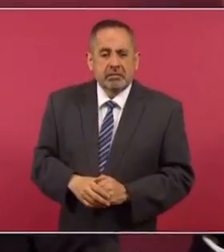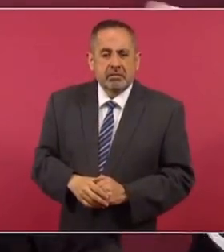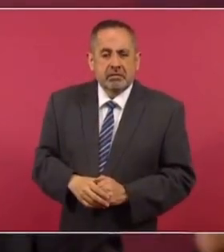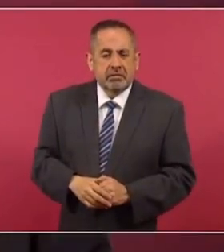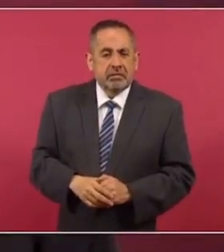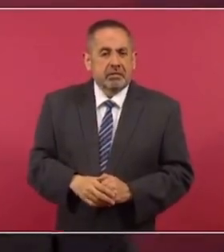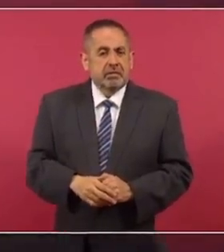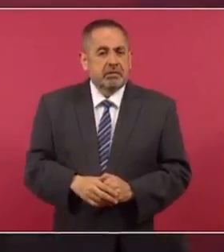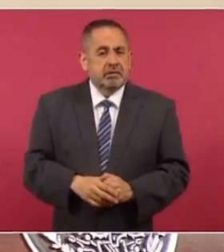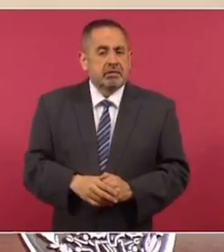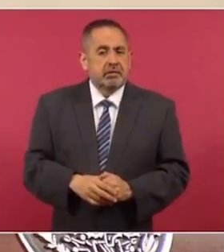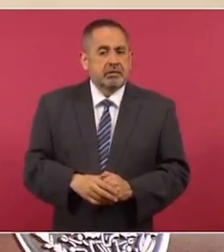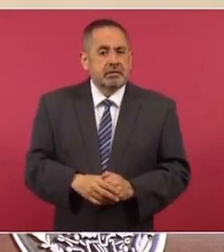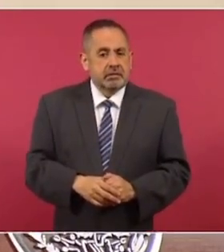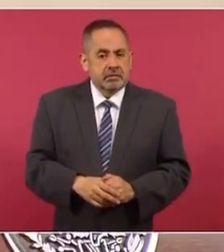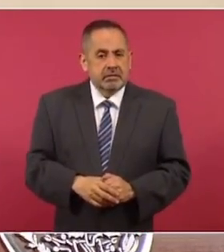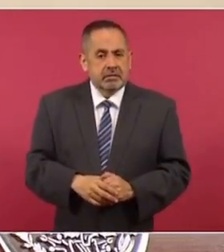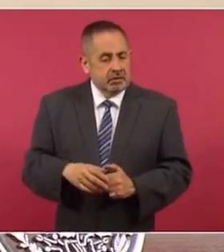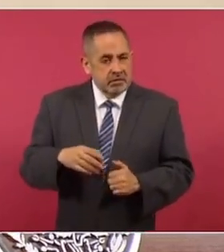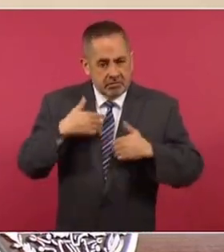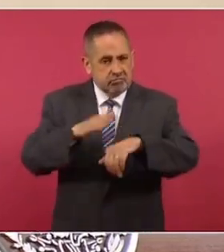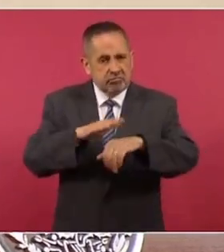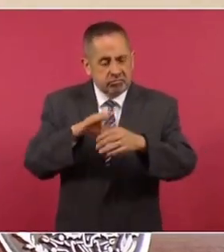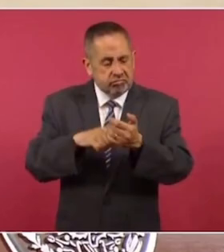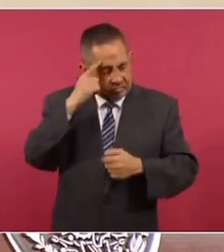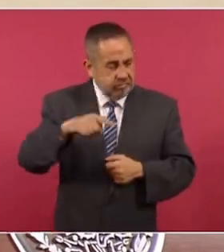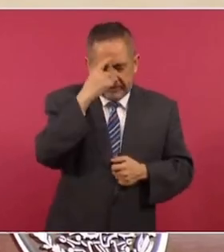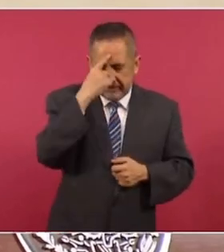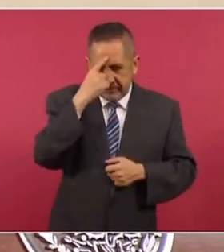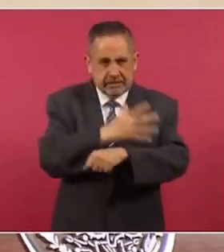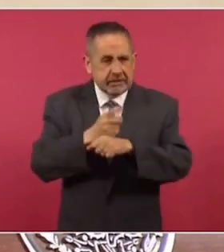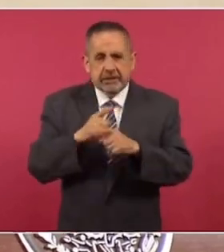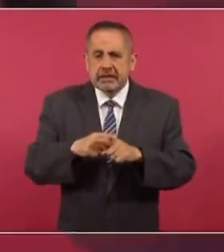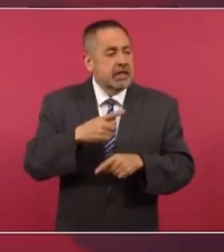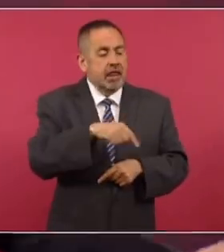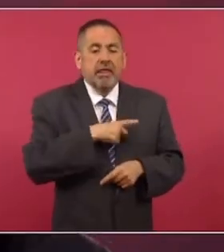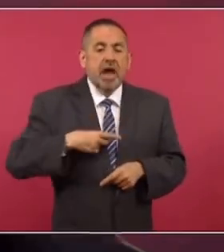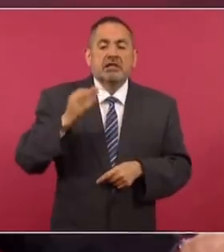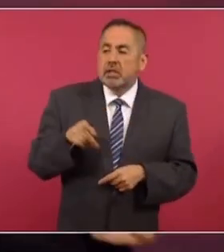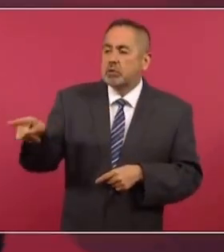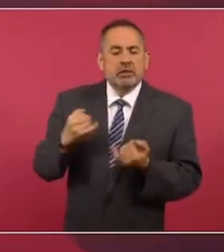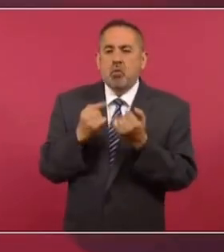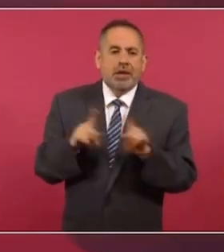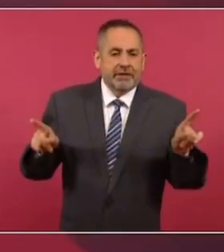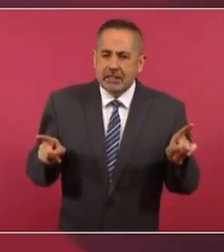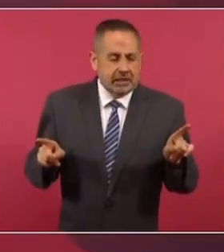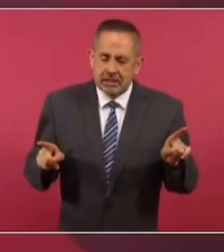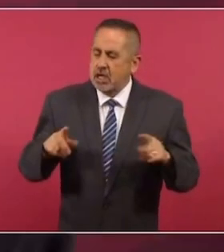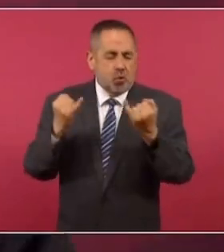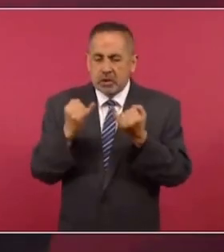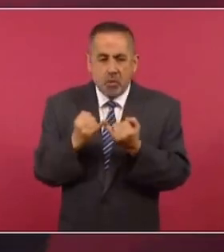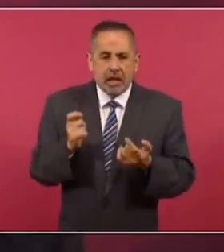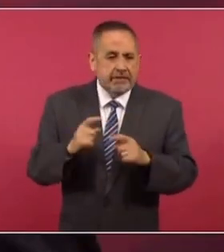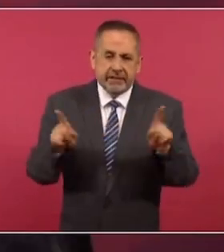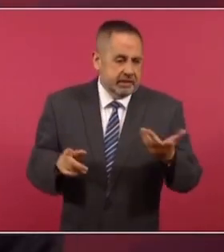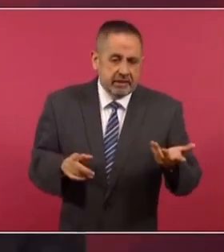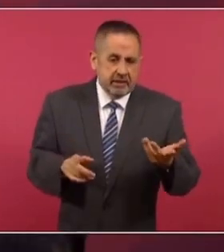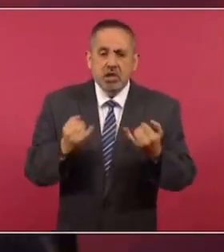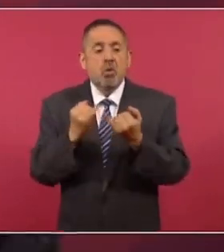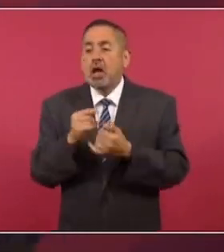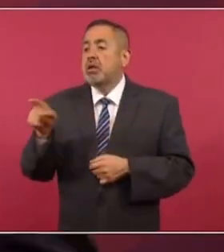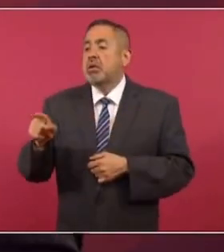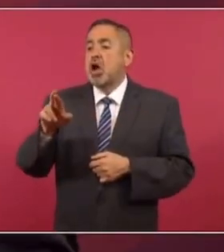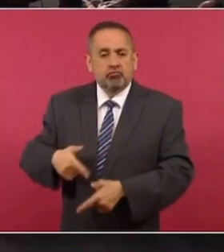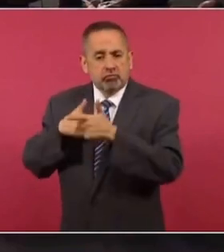con un poco de honestidad y de luz en la frente, se aceptara de que no somos iguales. No es lo mismo Rosa